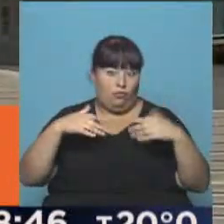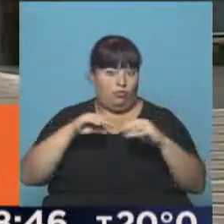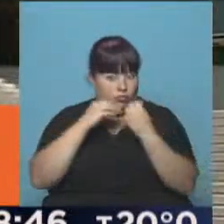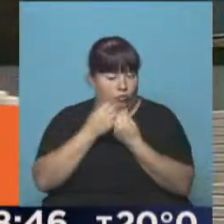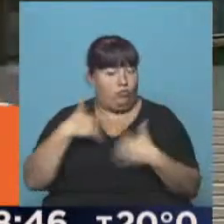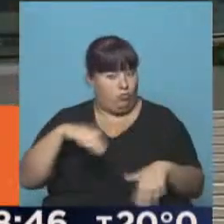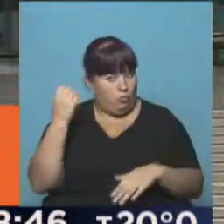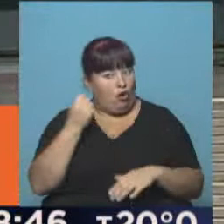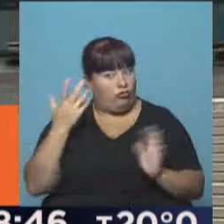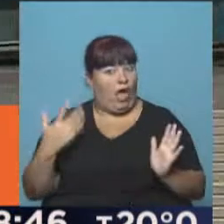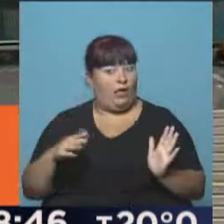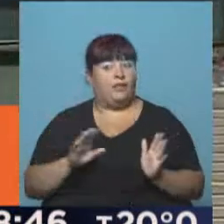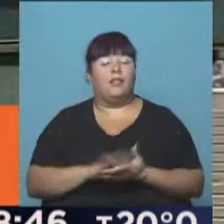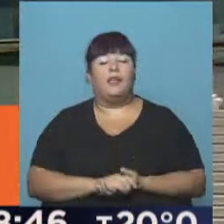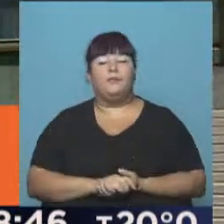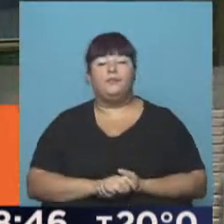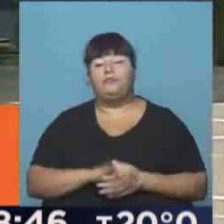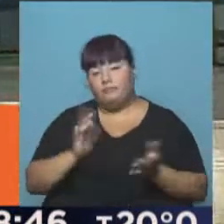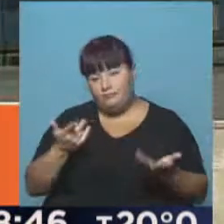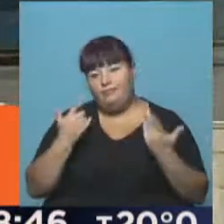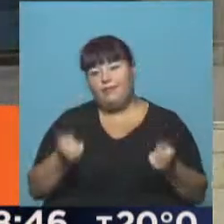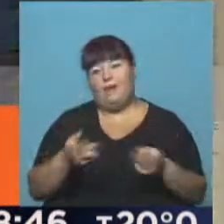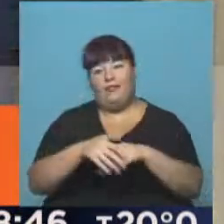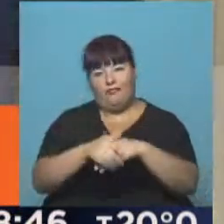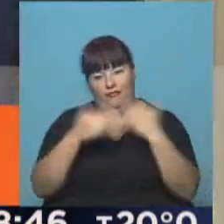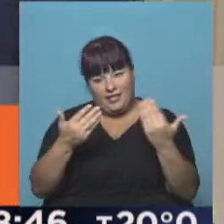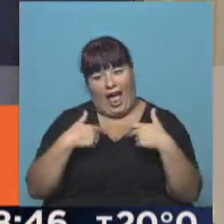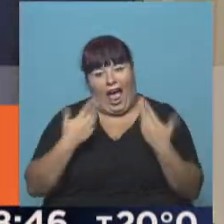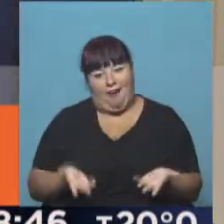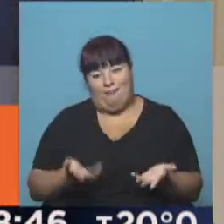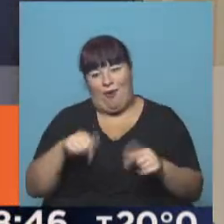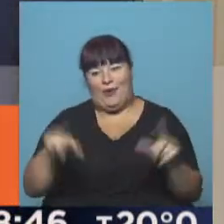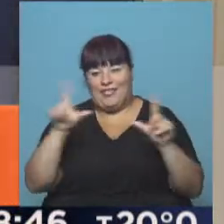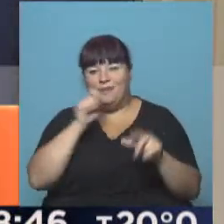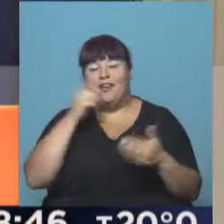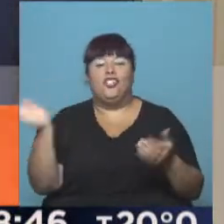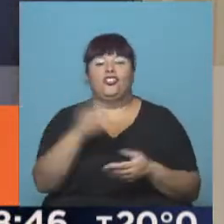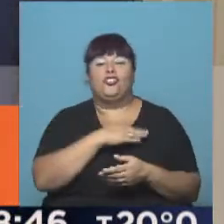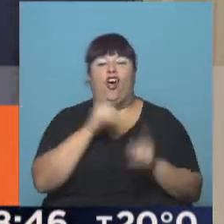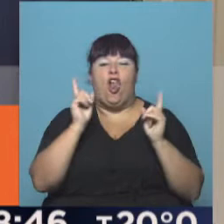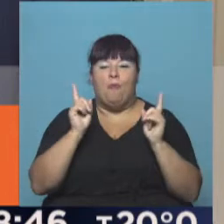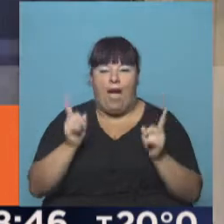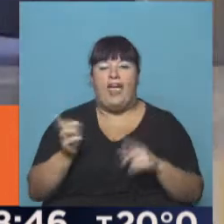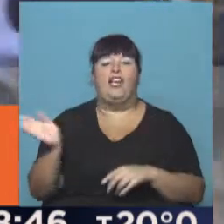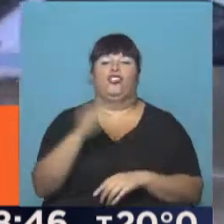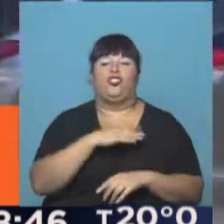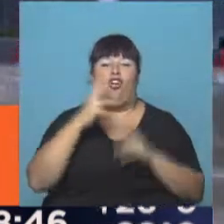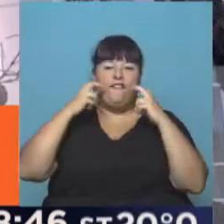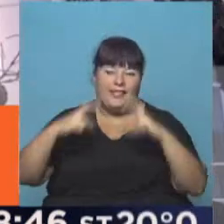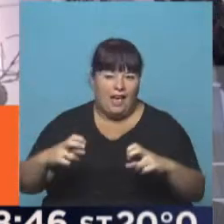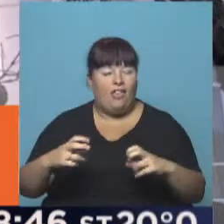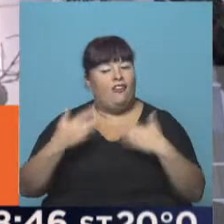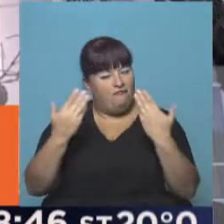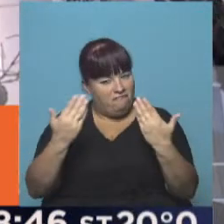número importantísimo. Y desde ya felicitar, aprovecho este medio a todos nuestros docentes, a todos nuestros